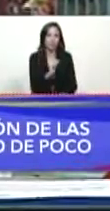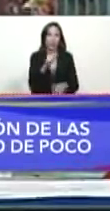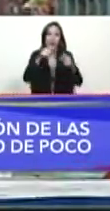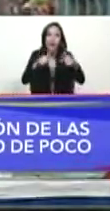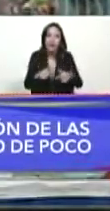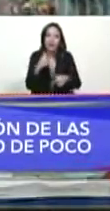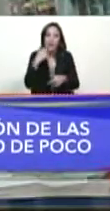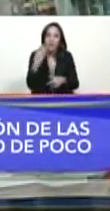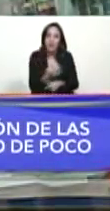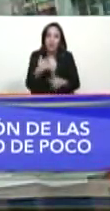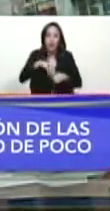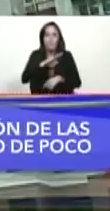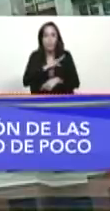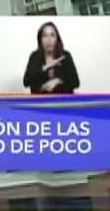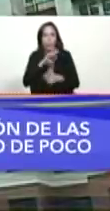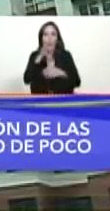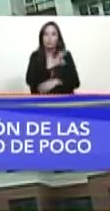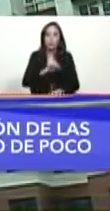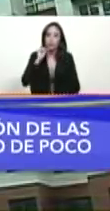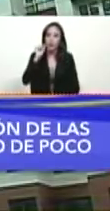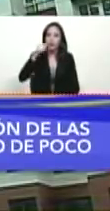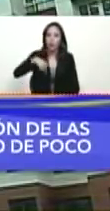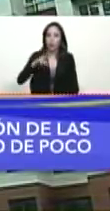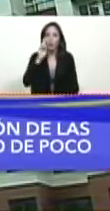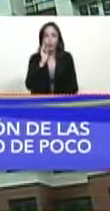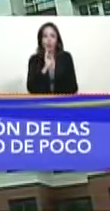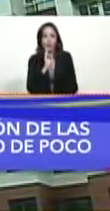construyendo nuestro socialismo bolivariano.